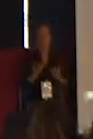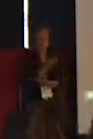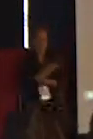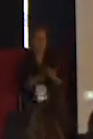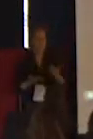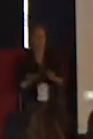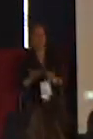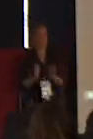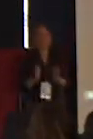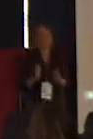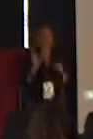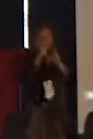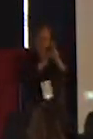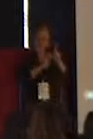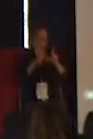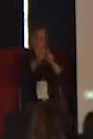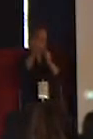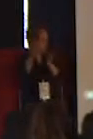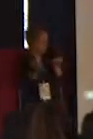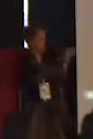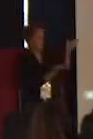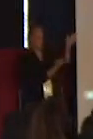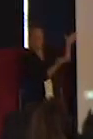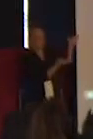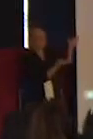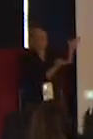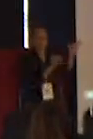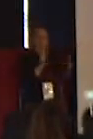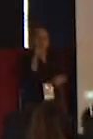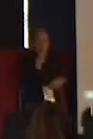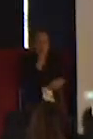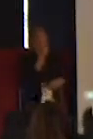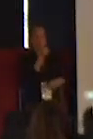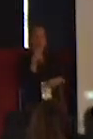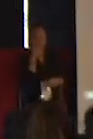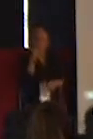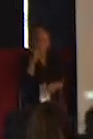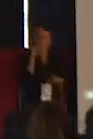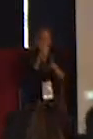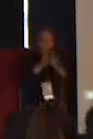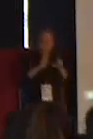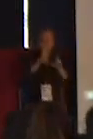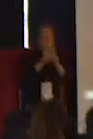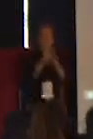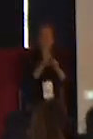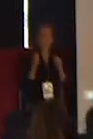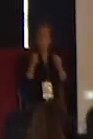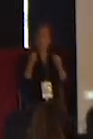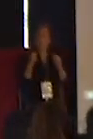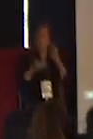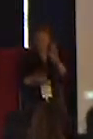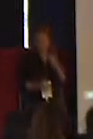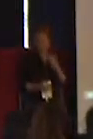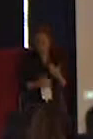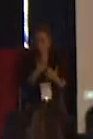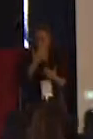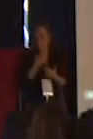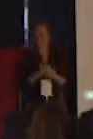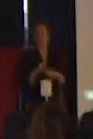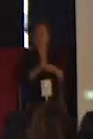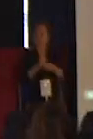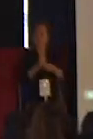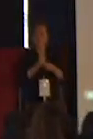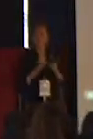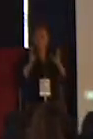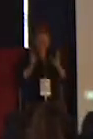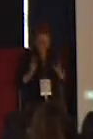además compartirles un video que encontramos que nos parece muy, muy interesante para arrancar este ejercicio del cuerpo